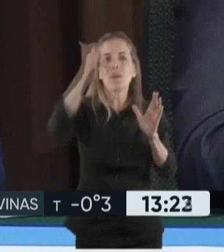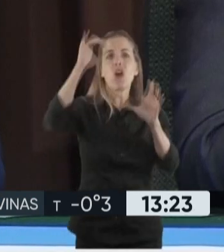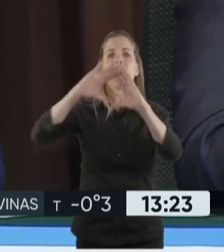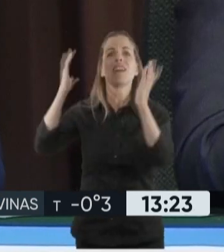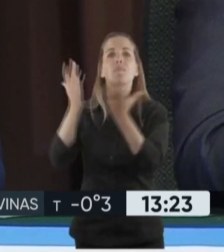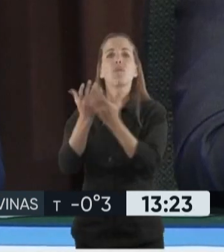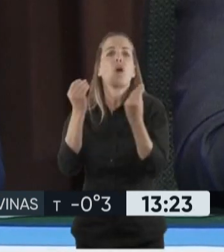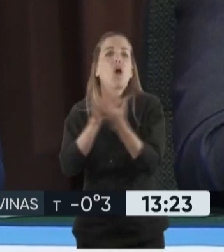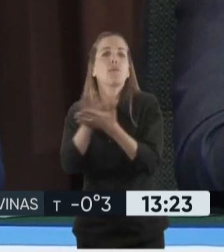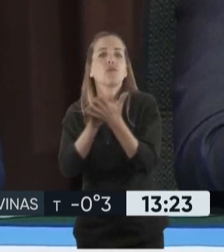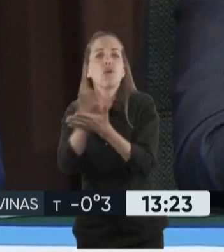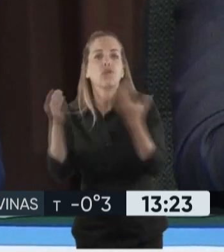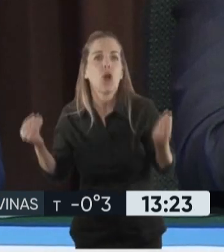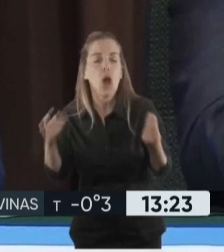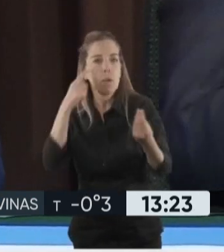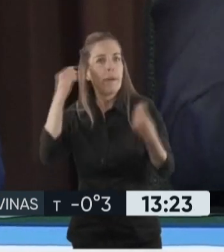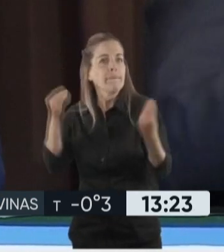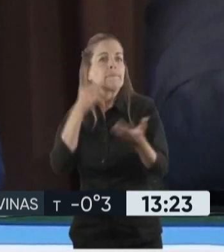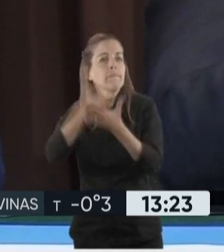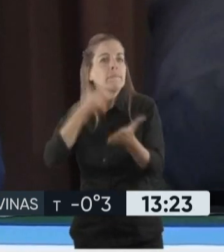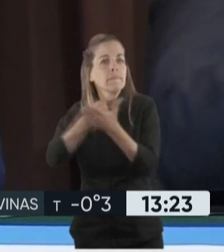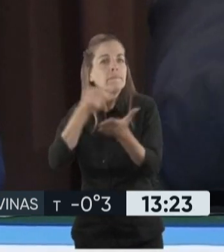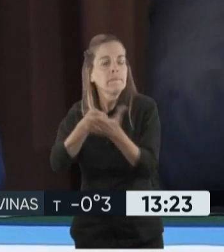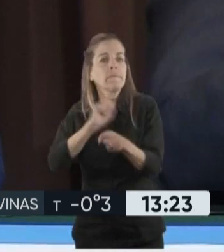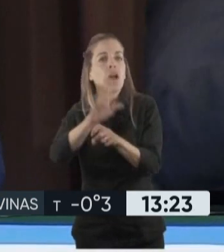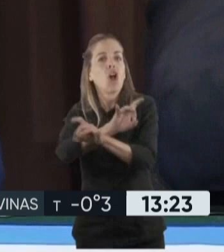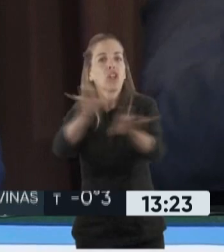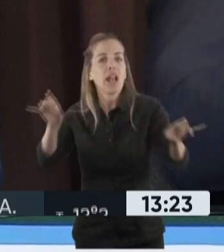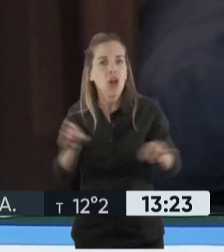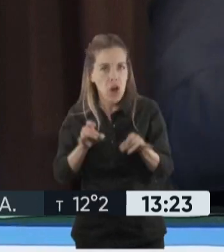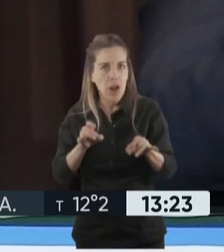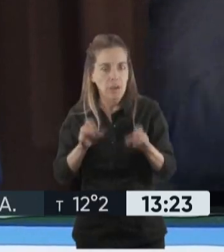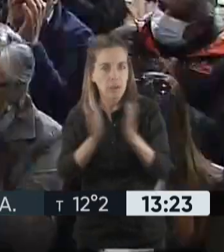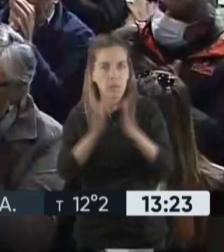mejor afrontó el problema de la pandemia.